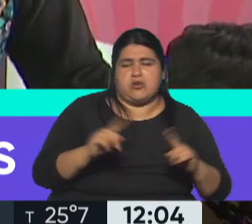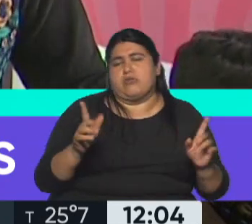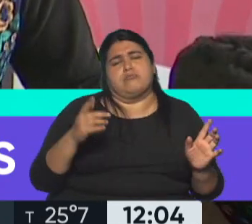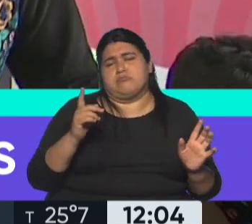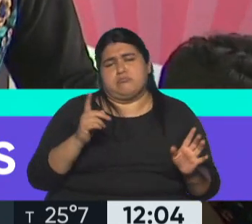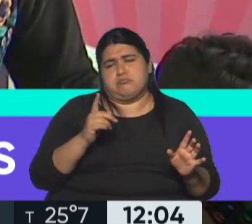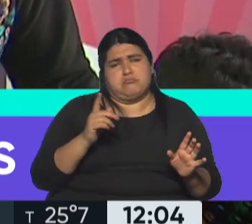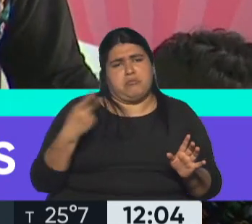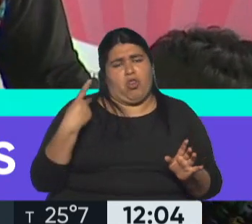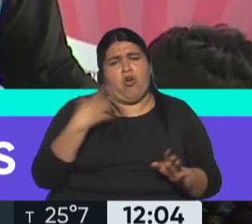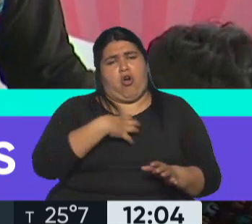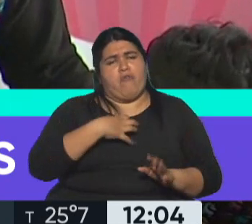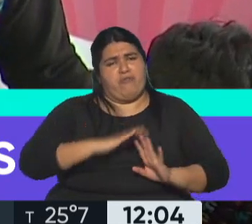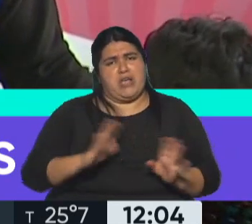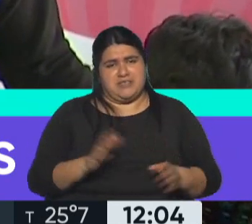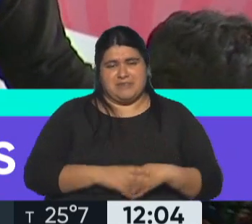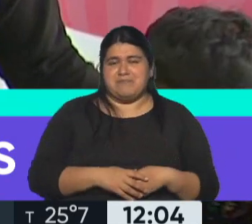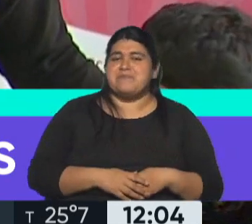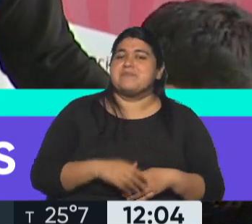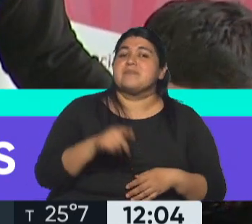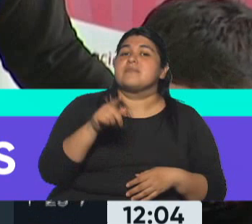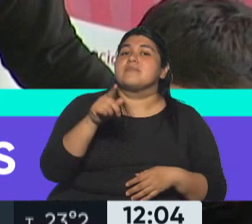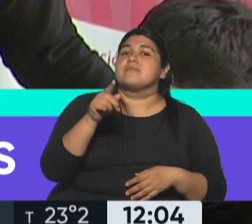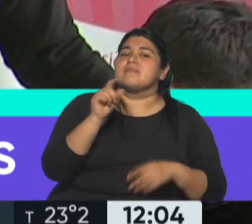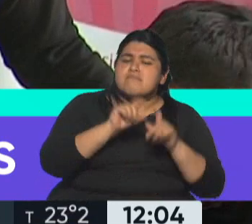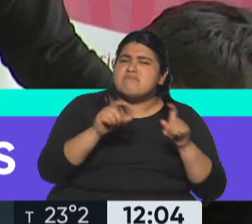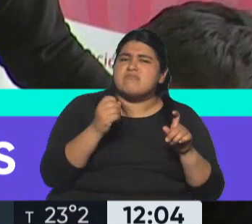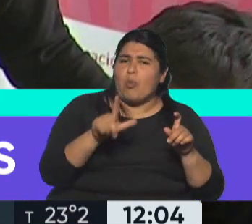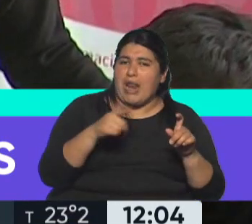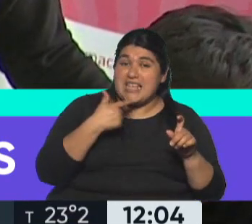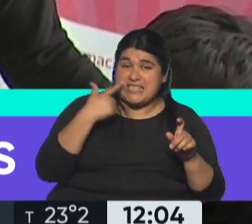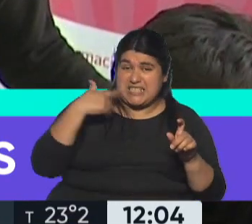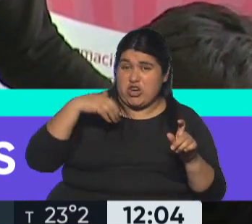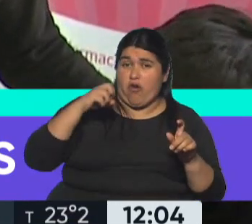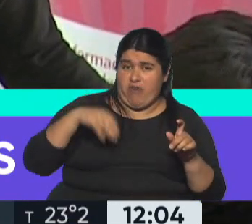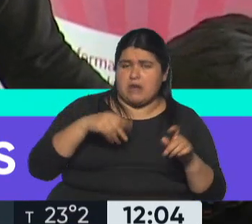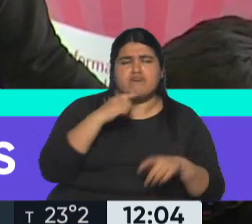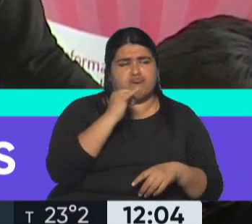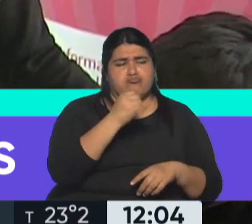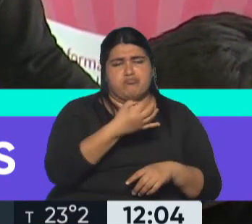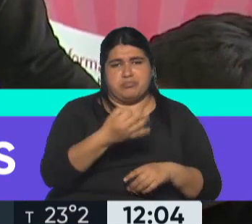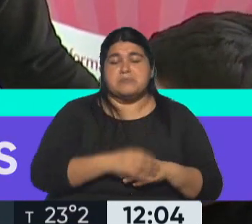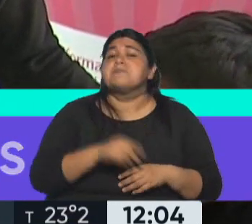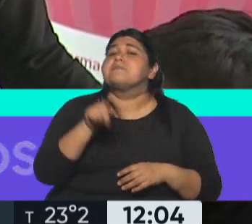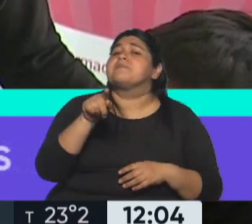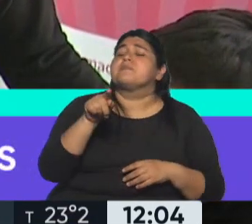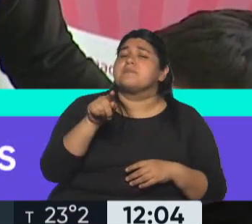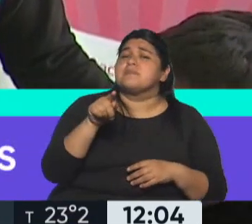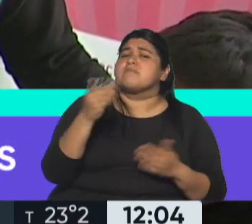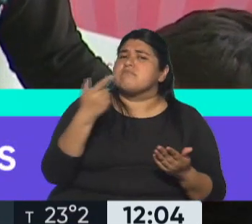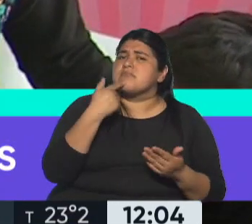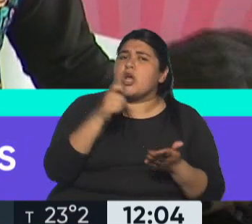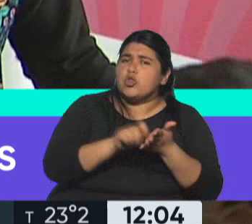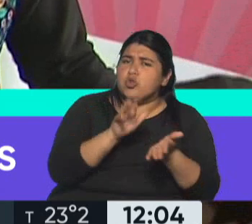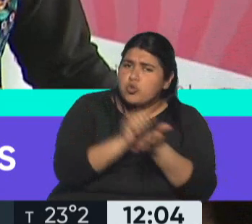confiados. Estábamos muy contentos. La dosis que le dieron es de Sinopharm. Sí, Sinopharm. Sí. Contanos, ¿costó conseguir el turno?